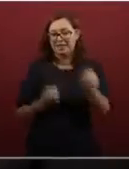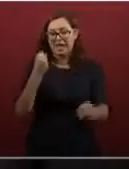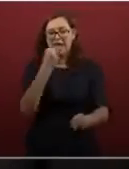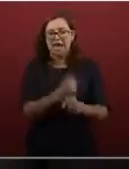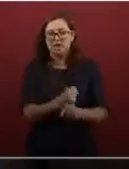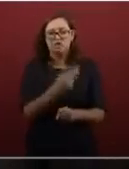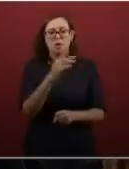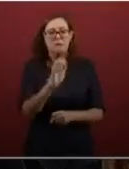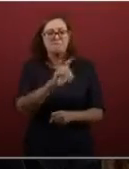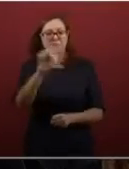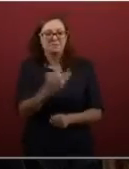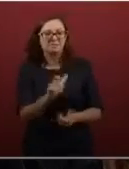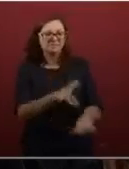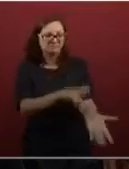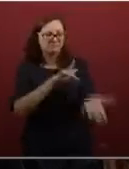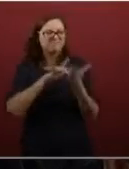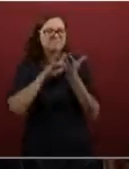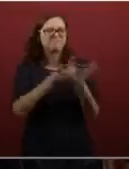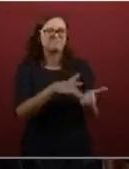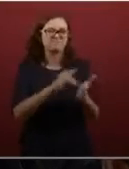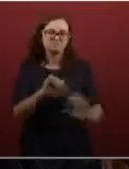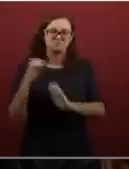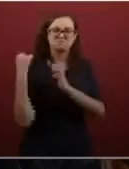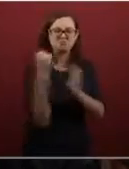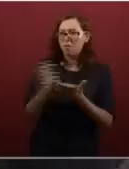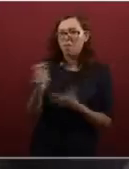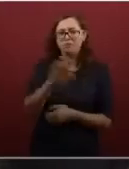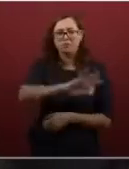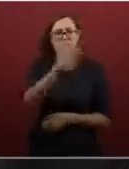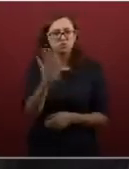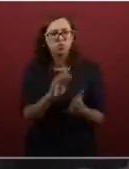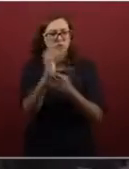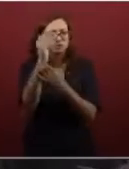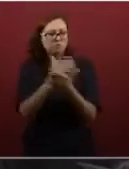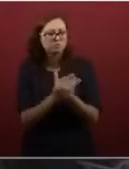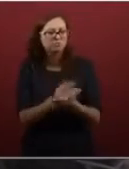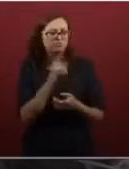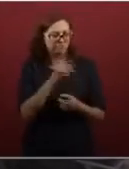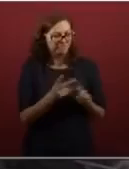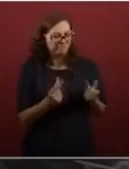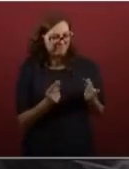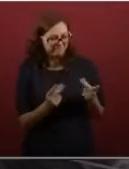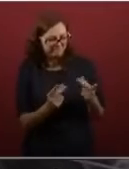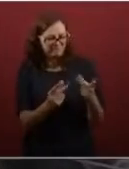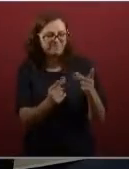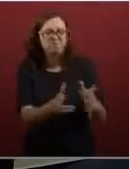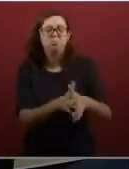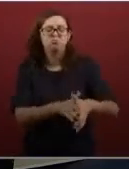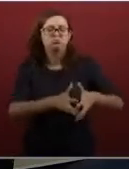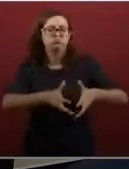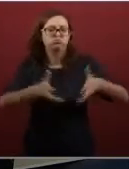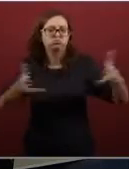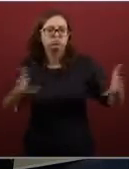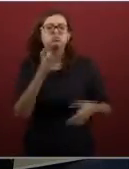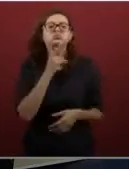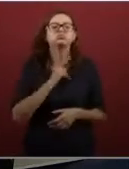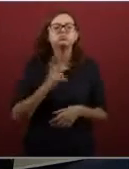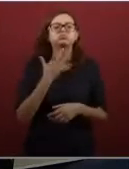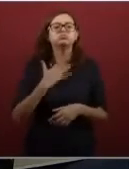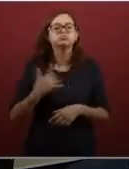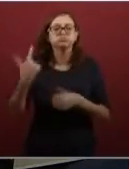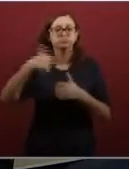la carga fiscal para que mejore la producción aumente la producto